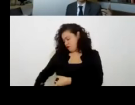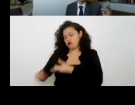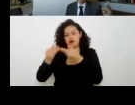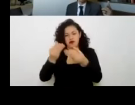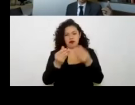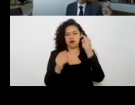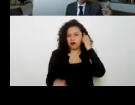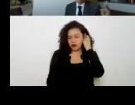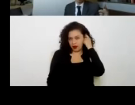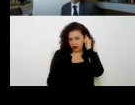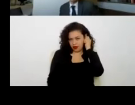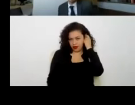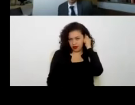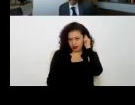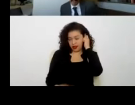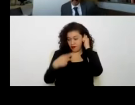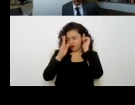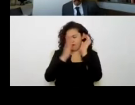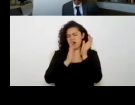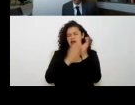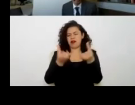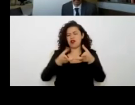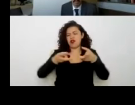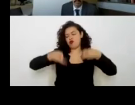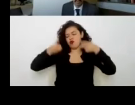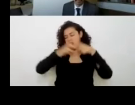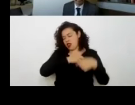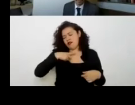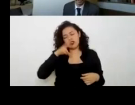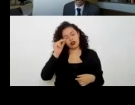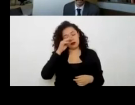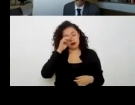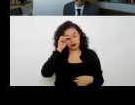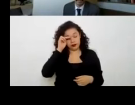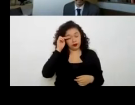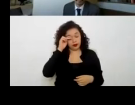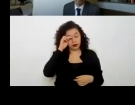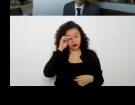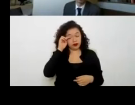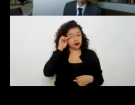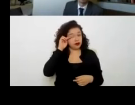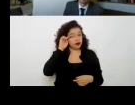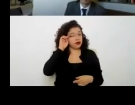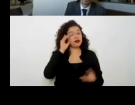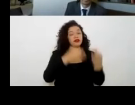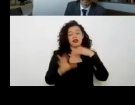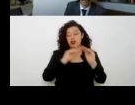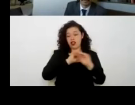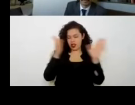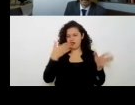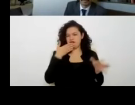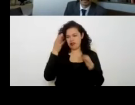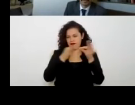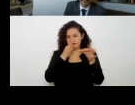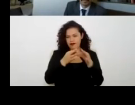subir ese expediente de identificación. ¿Fui claro hasta ahí? Perfecto.